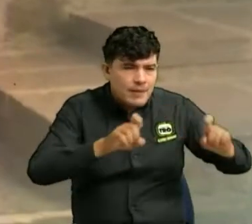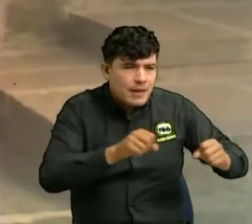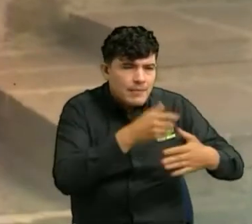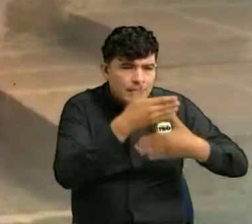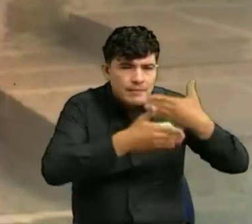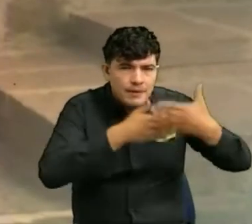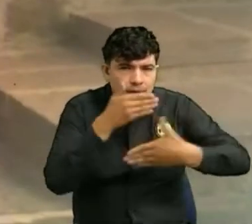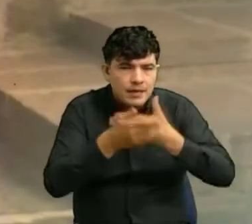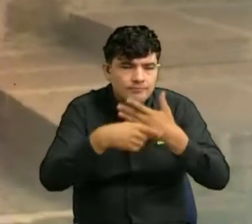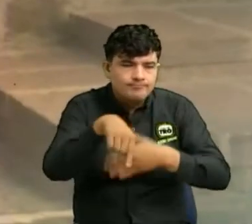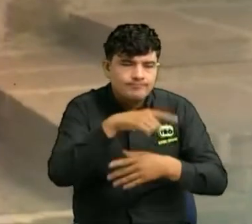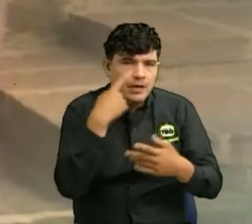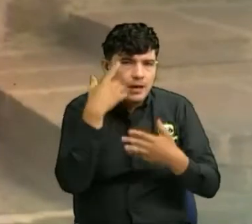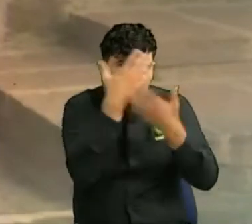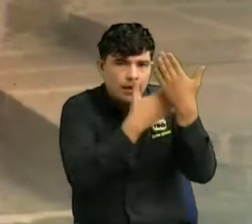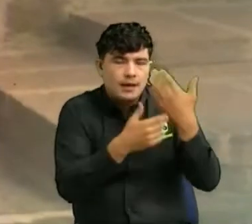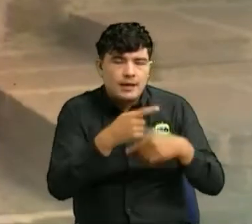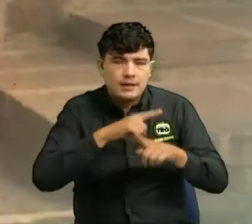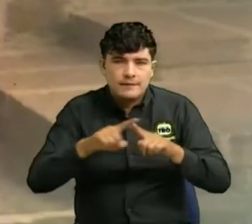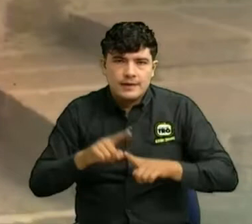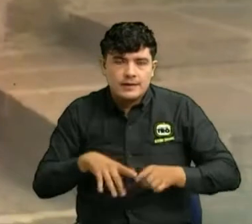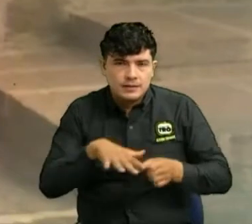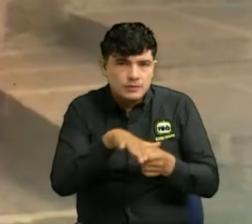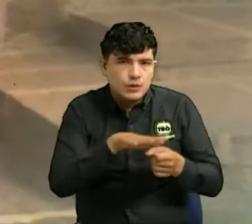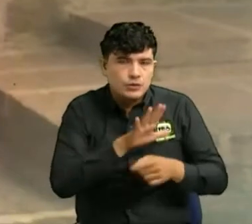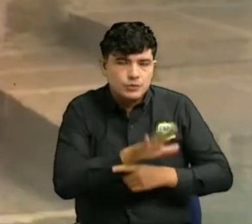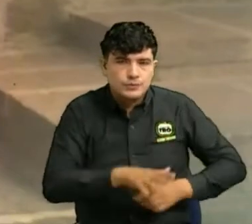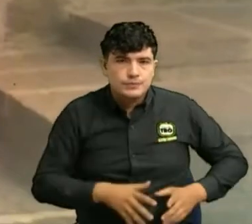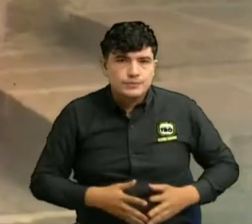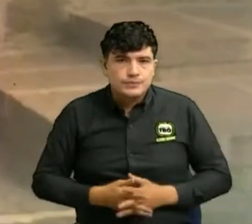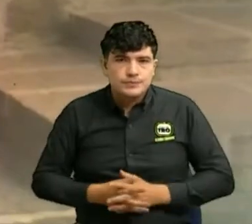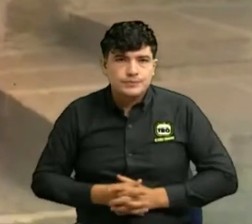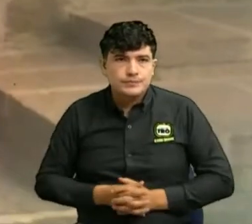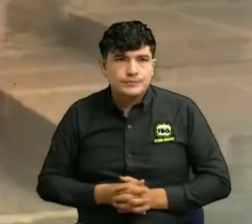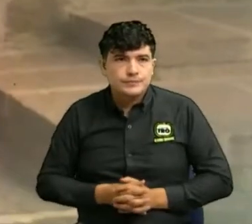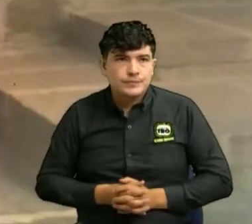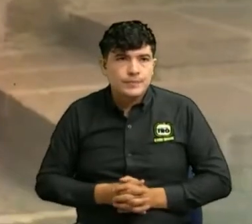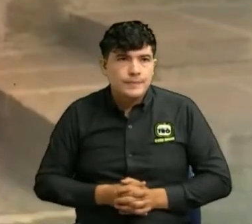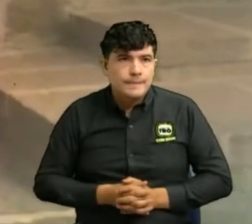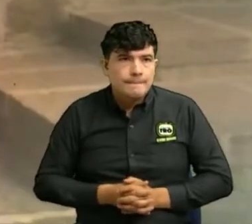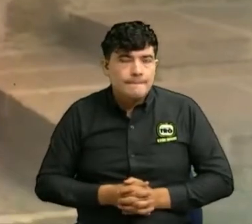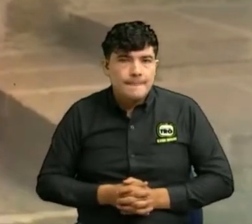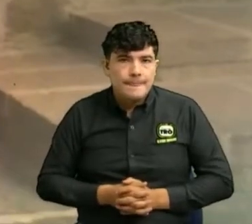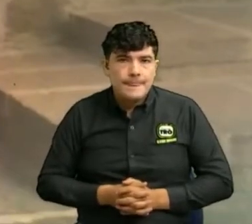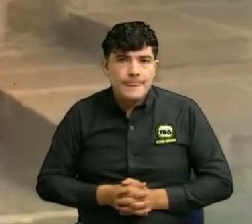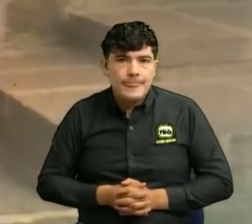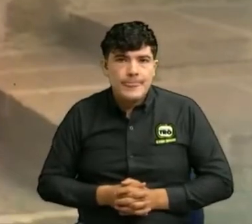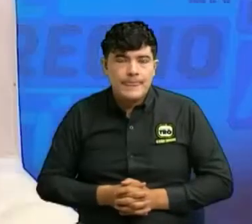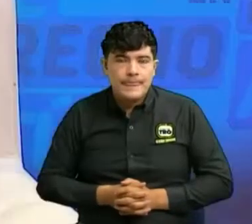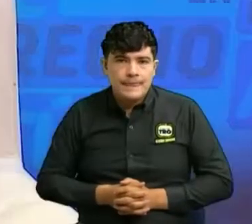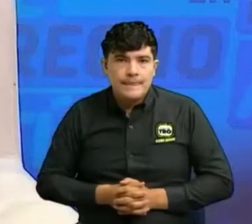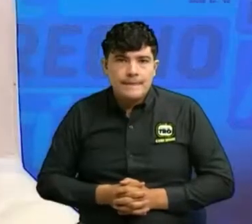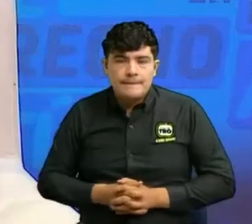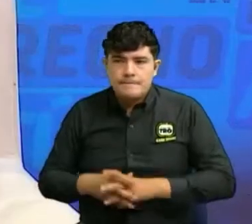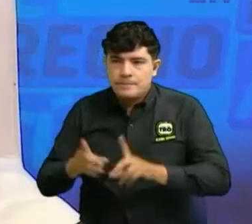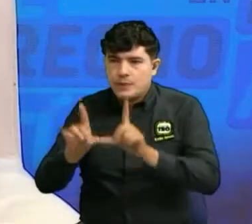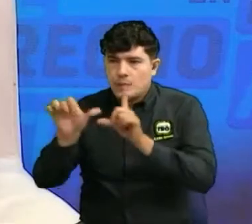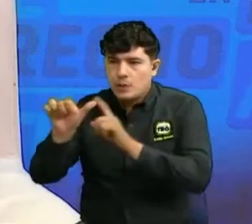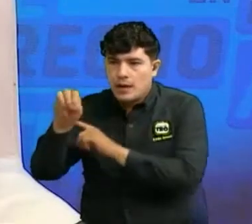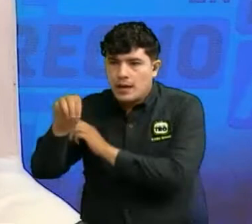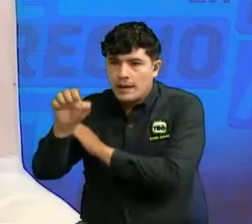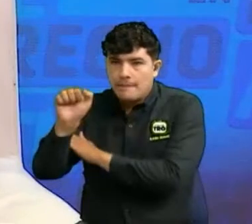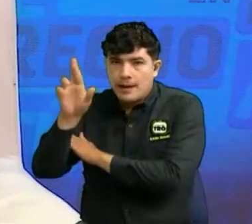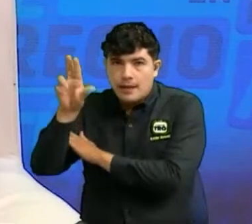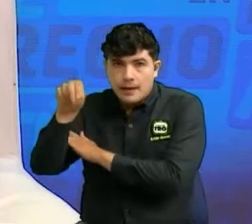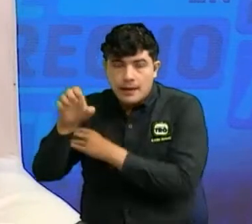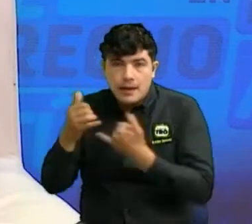muchas consideraciones que tienen los fondos privados para este tipo de pensiones. Bueno, doctora Marlene, saludemos a esta